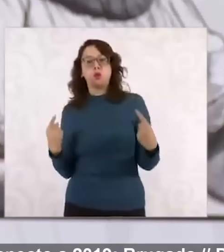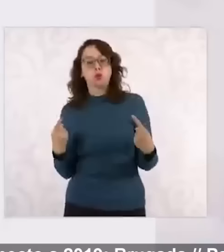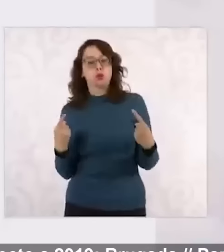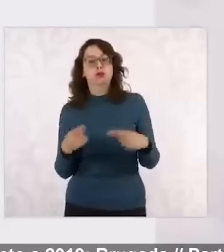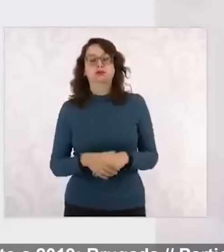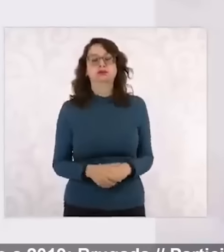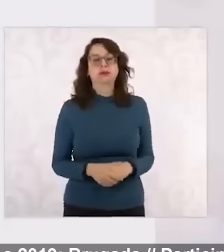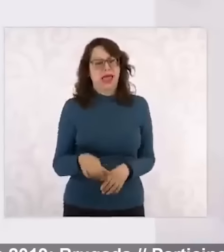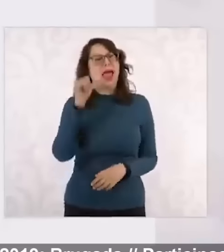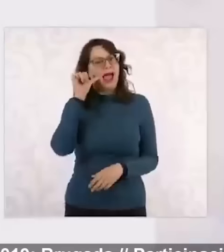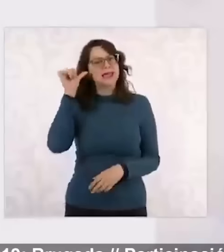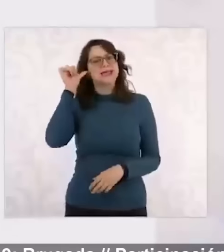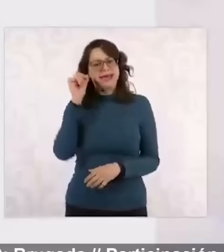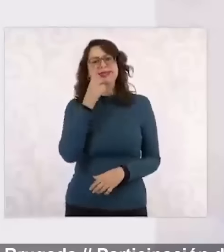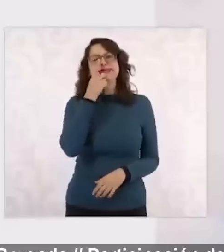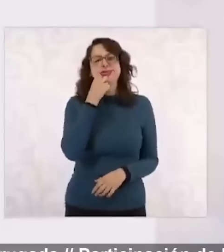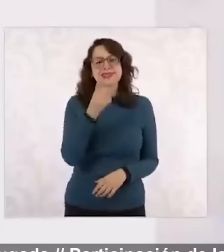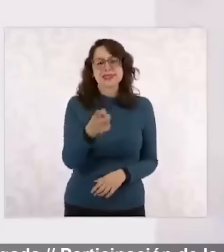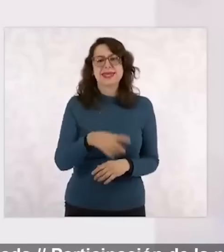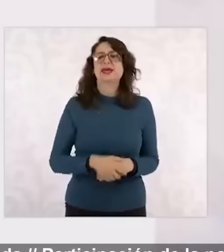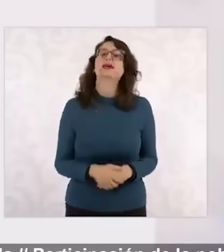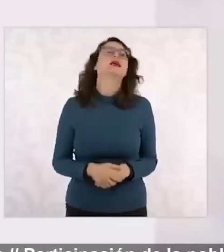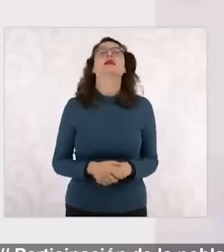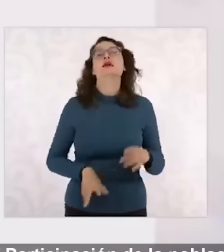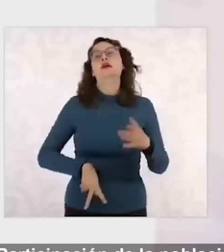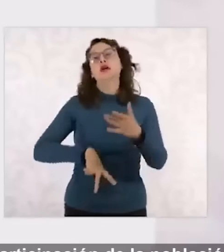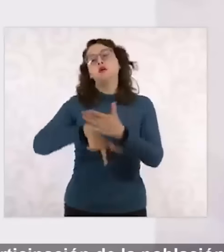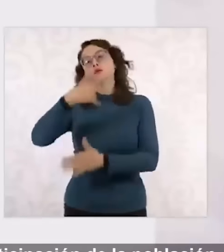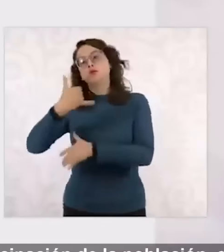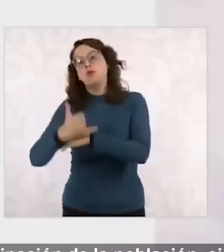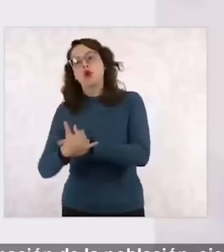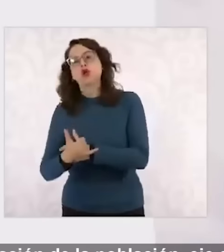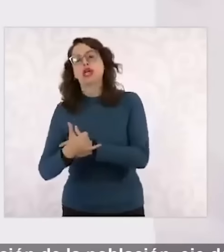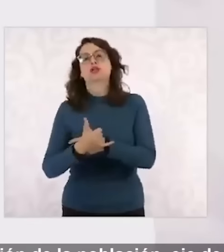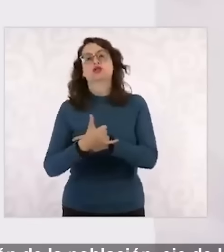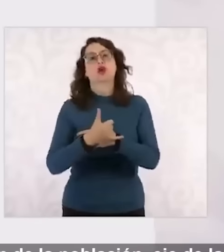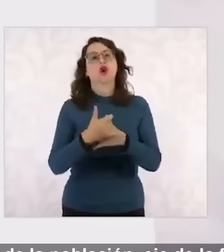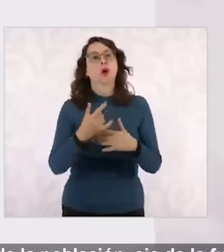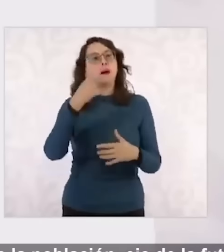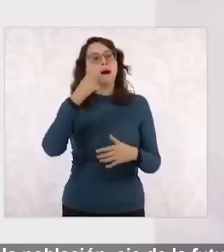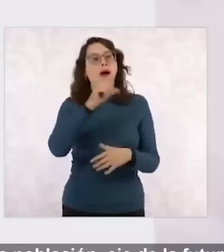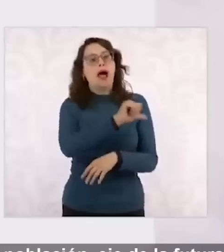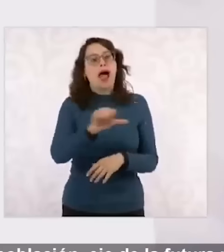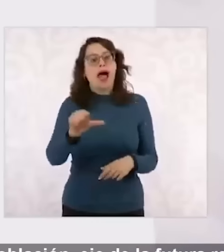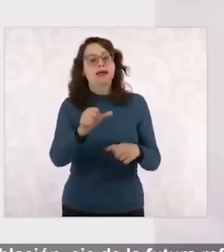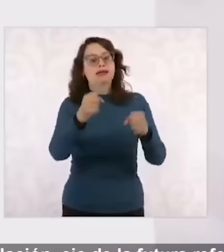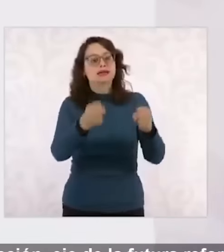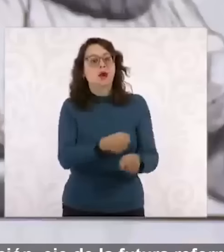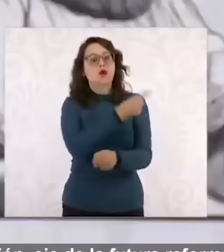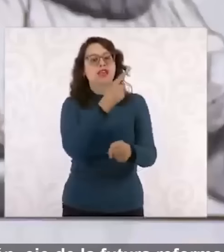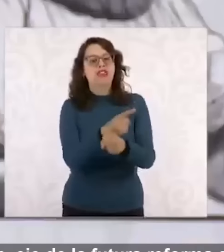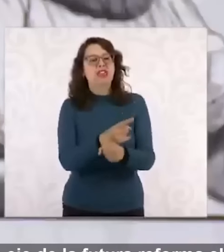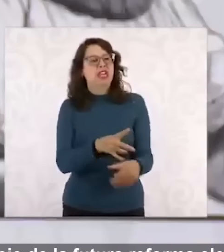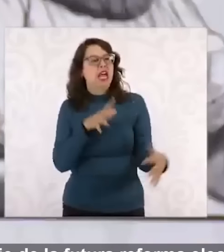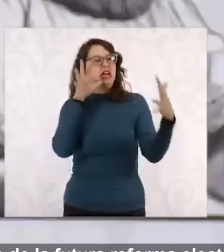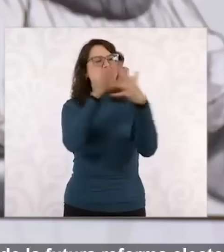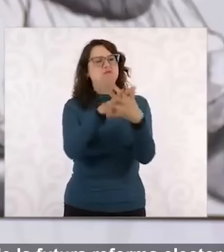uno en el tema de la seguridad, que llama a la guerra, que llama a romper con todas las